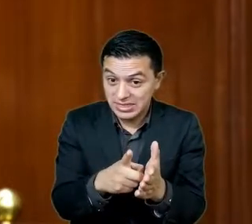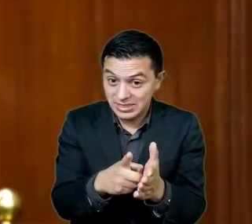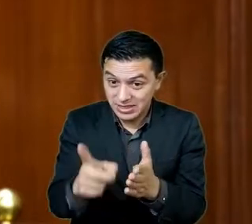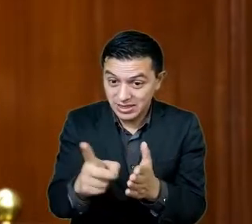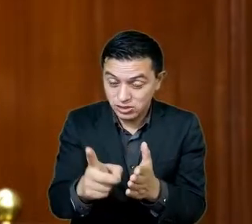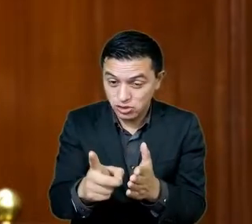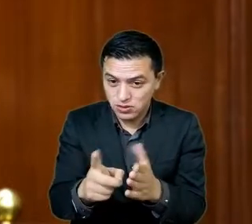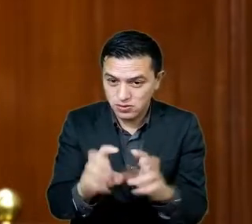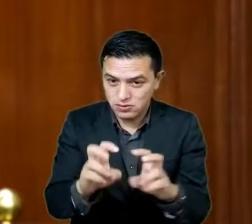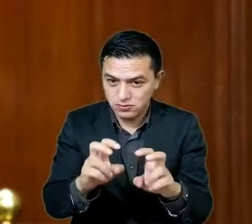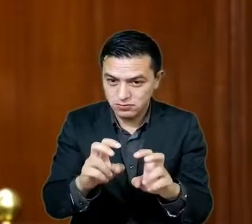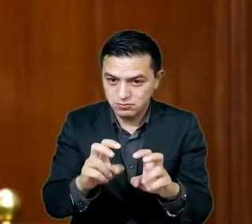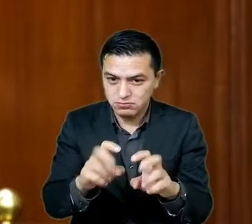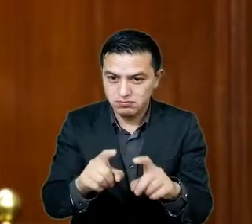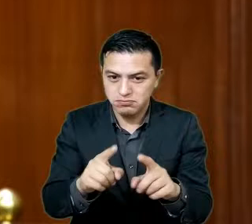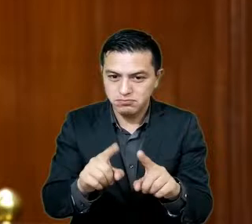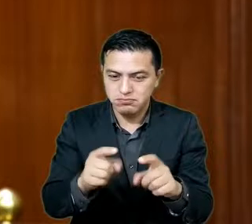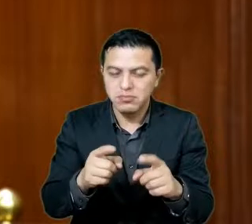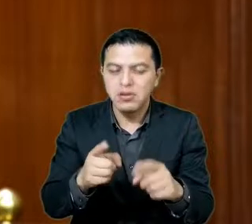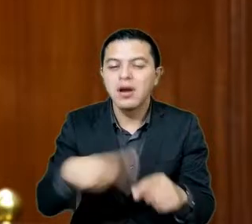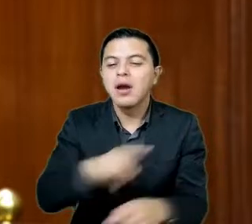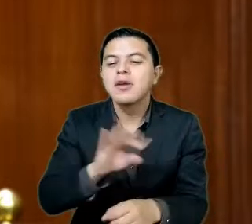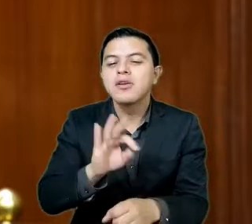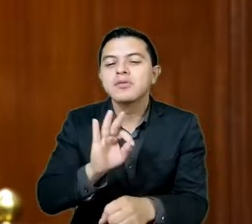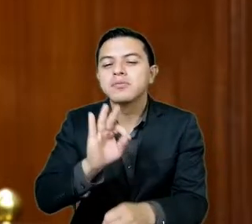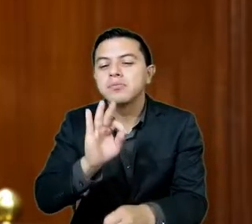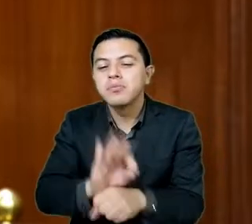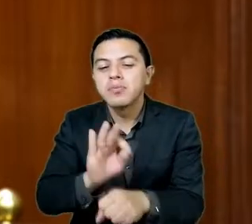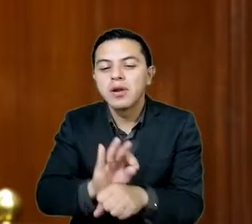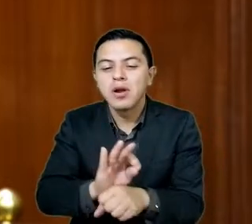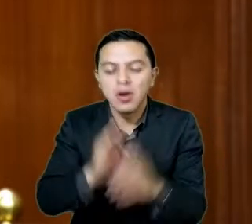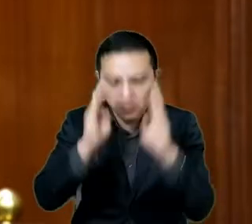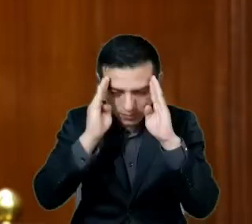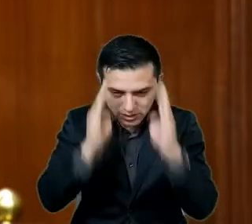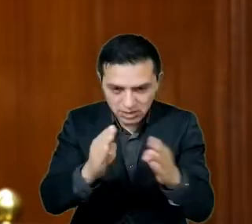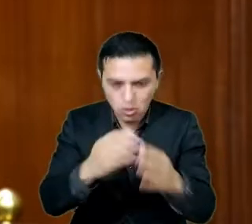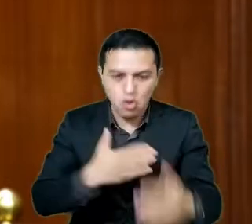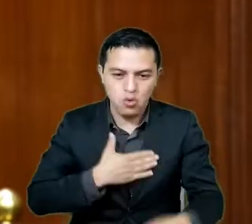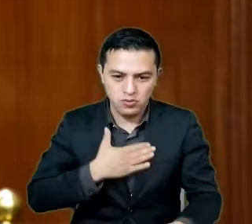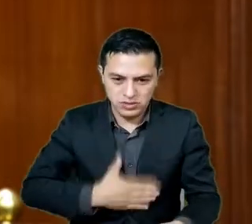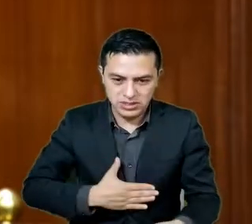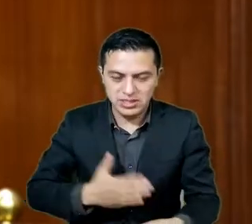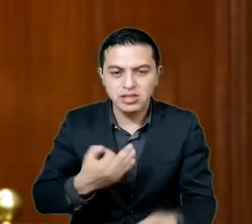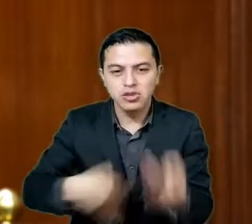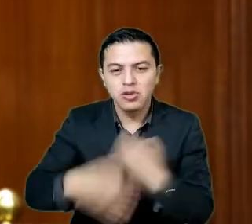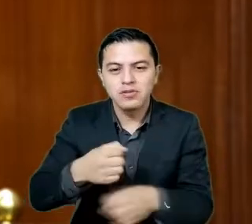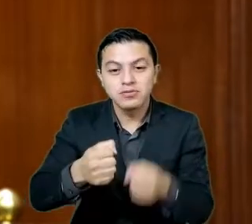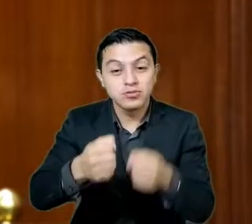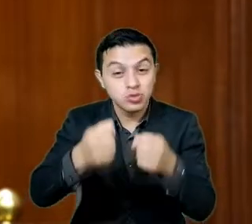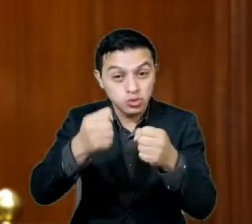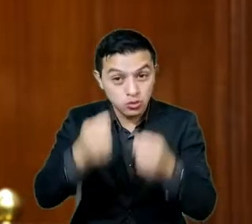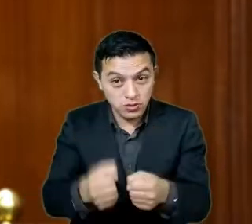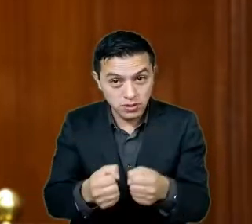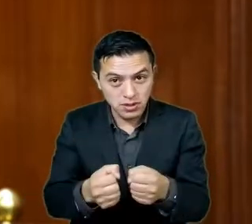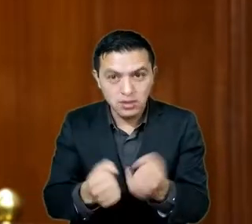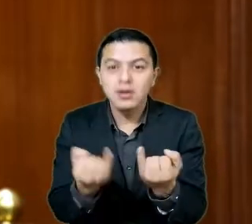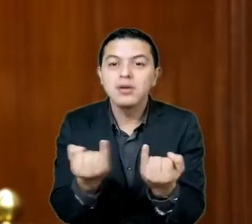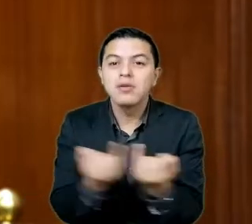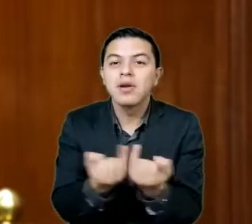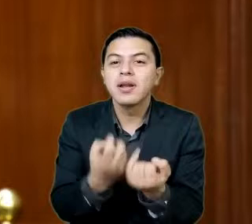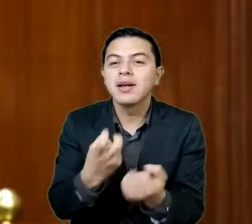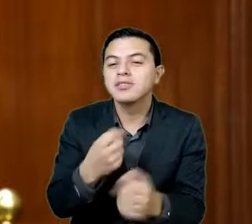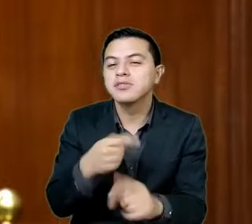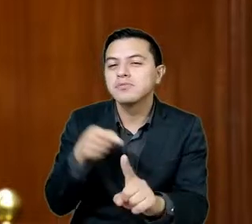de la norma permitir el bien común, justicia y seguridad jurídica para todas y todos, en concordancia con el principio